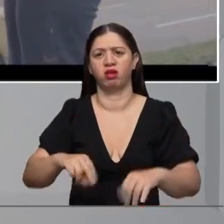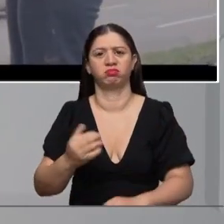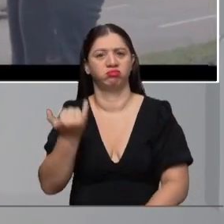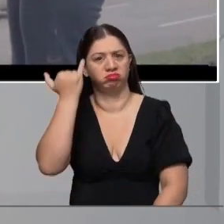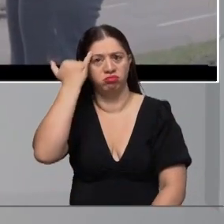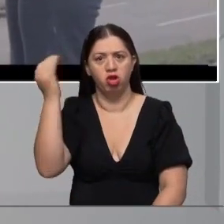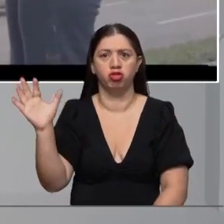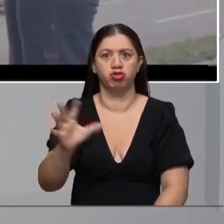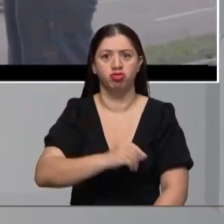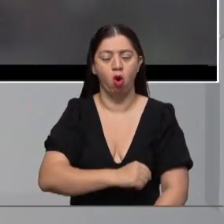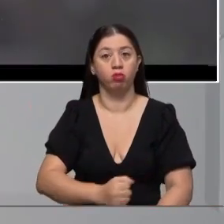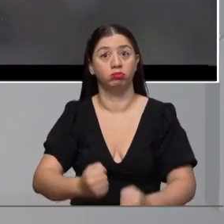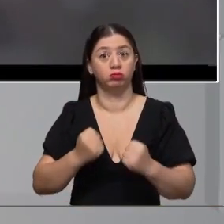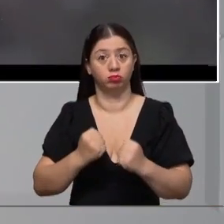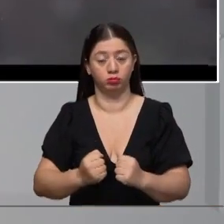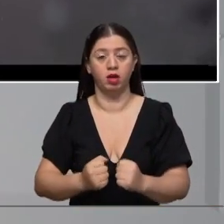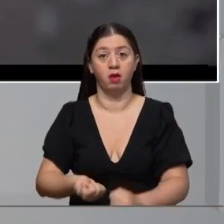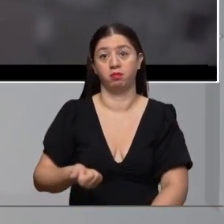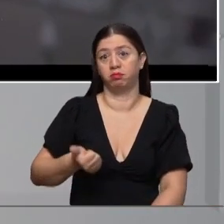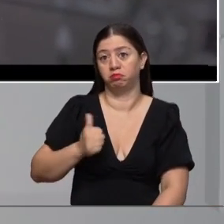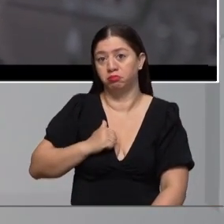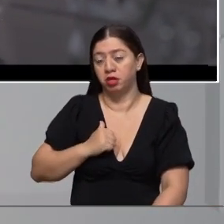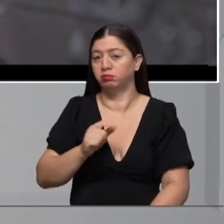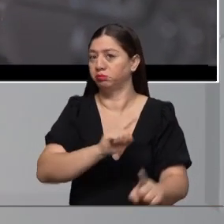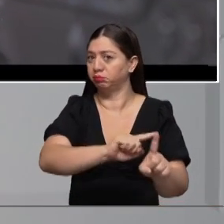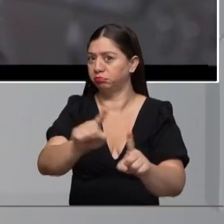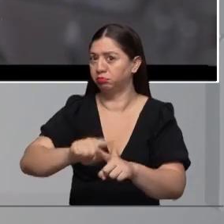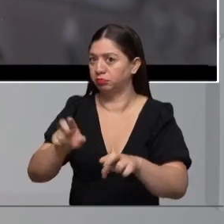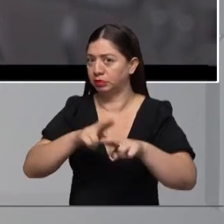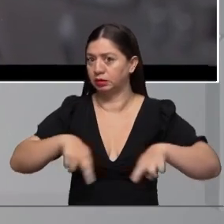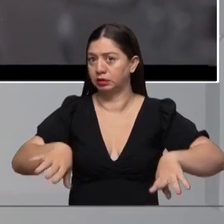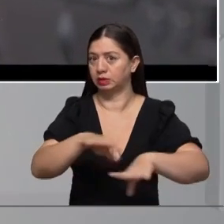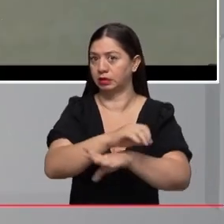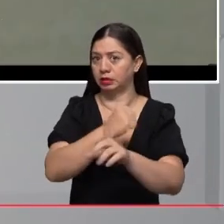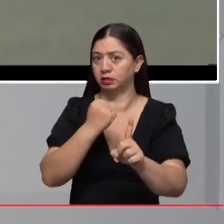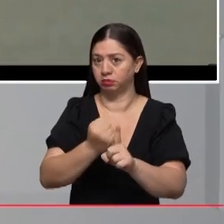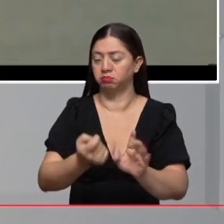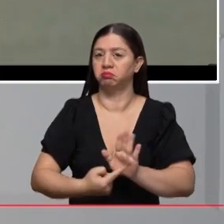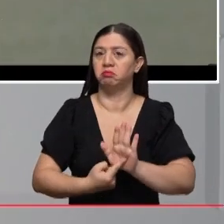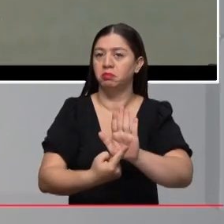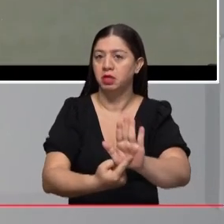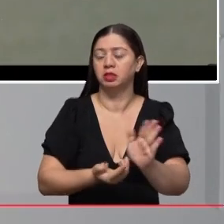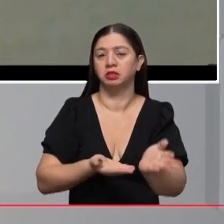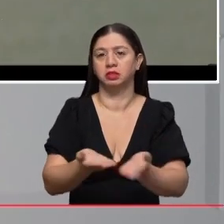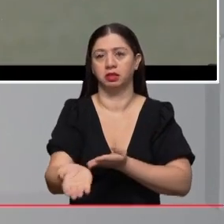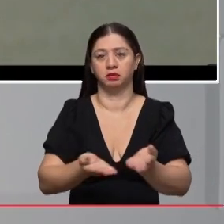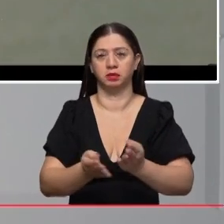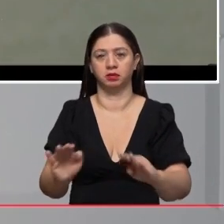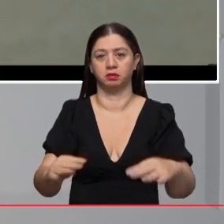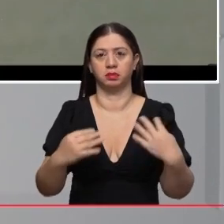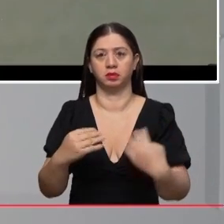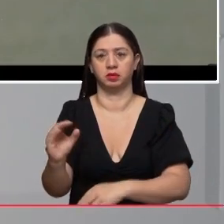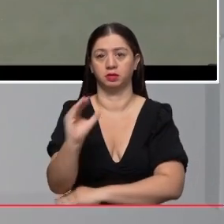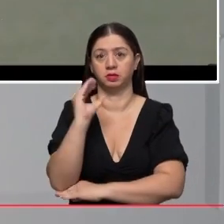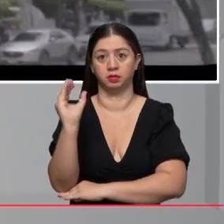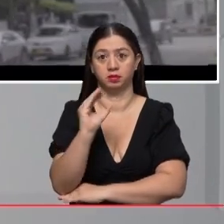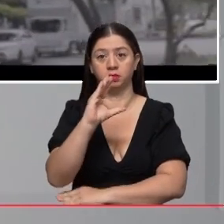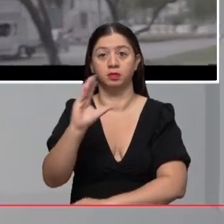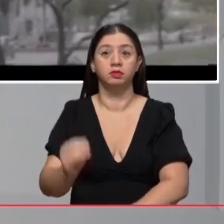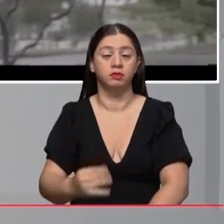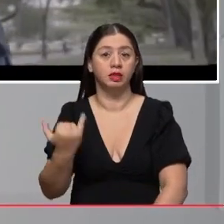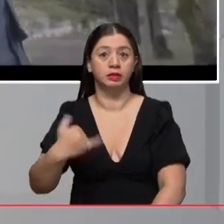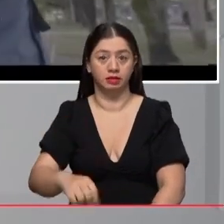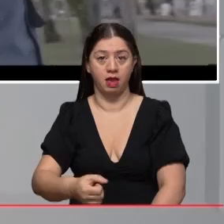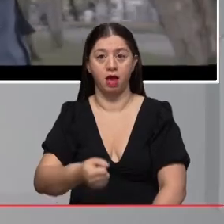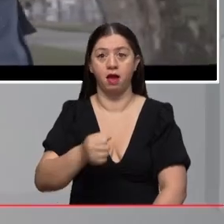Gigi, hay que sacarle el máximo provecho a las plataformas y ponerlas al servicio de los habitantes del Pacífico colombiano. Ya estamos incursionando en los podcasts, como usted